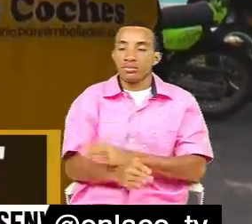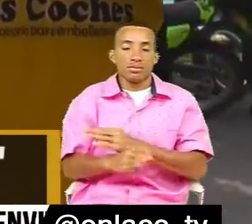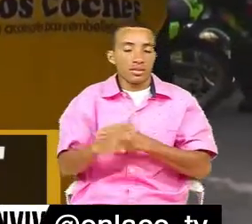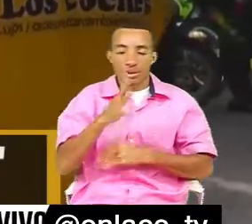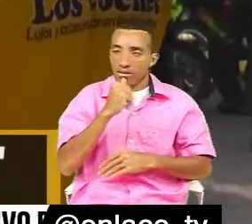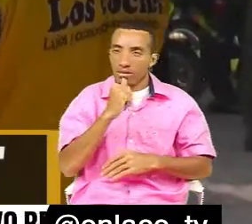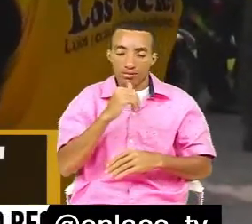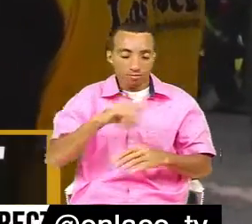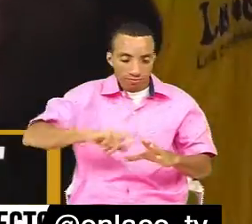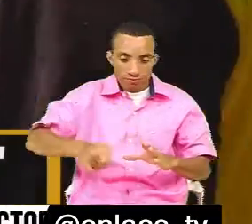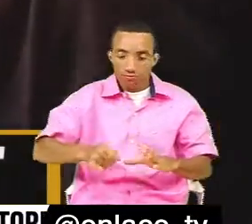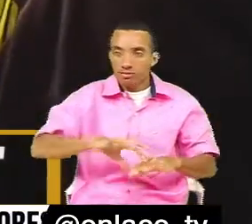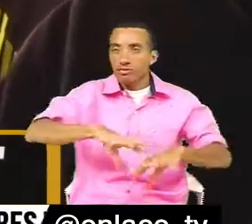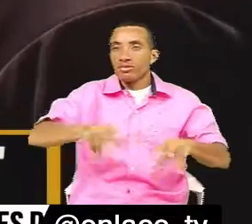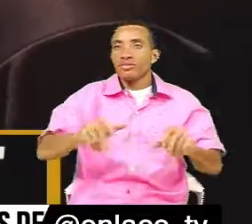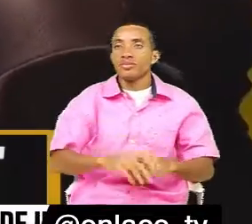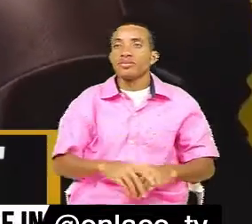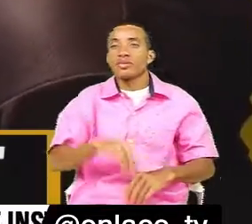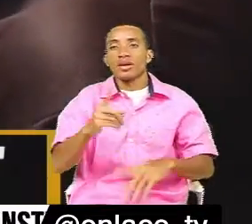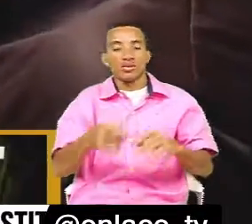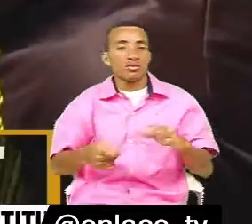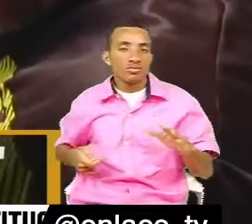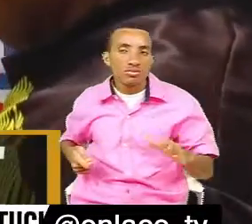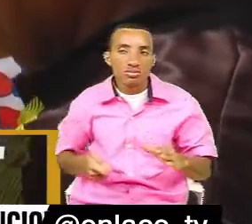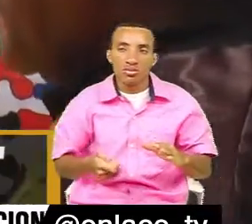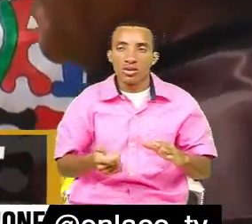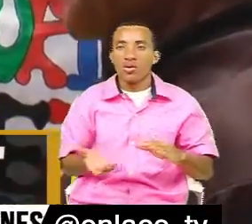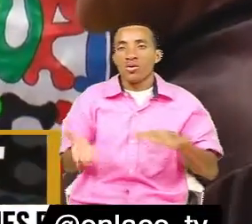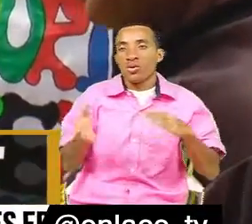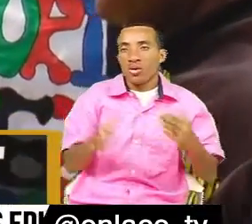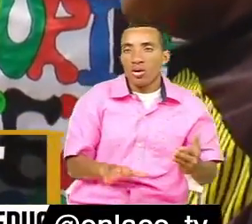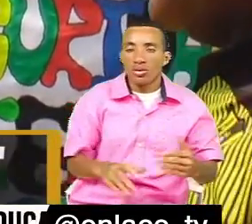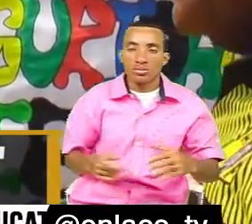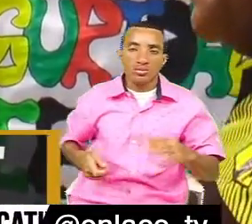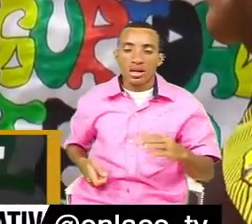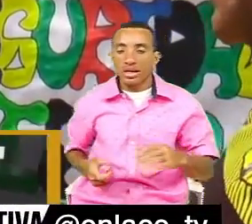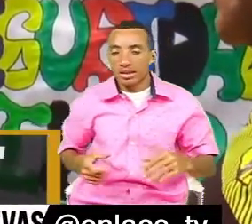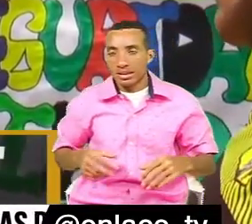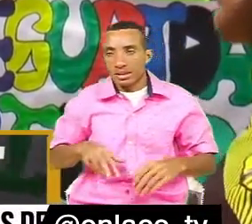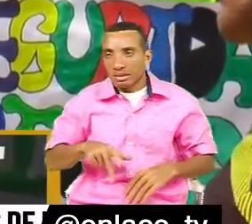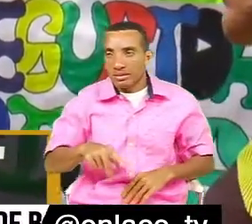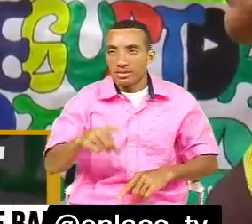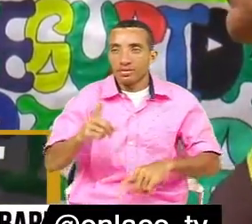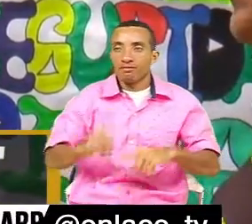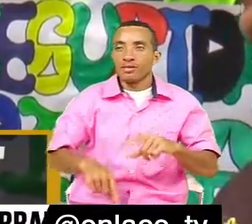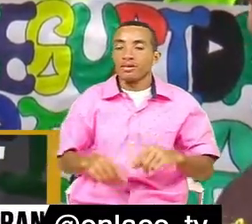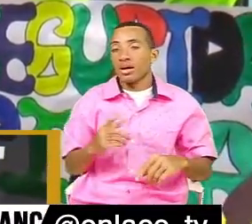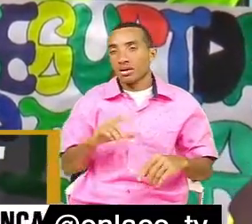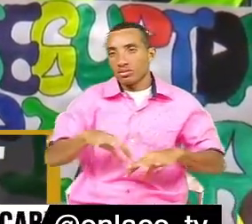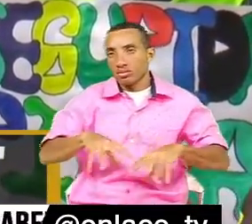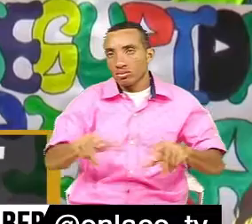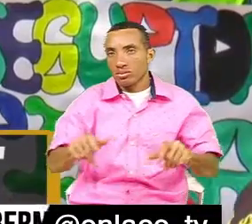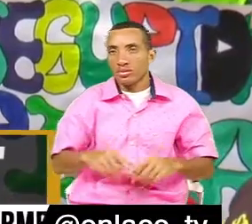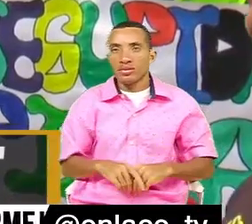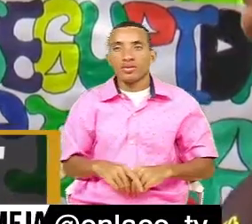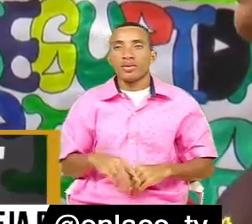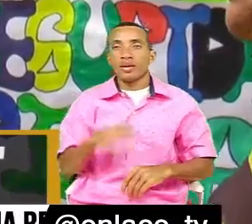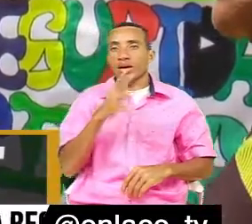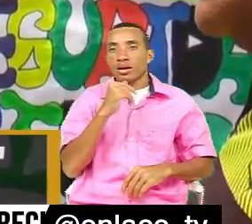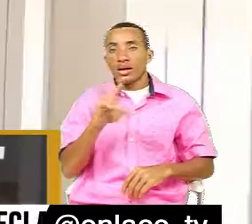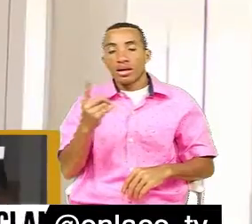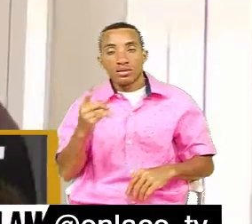que roban y chuzan a la persona y la matan o la dejan invadir, entonces es peor. Que si roban, pues está bien, no acepta que robaron, pero si